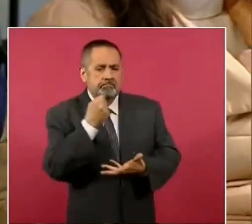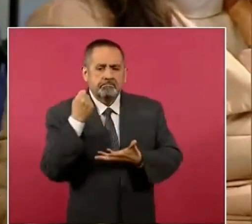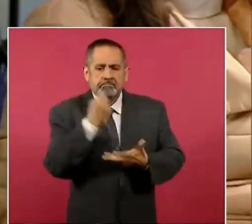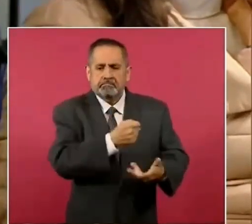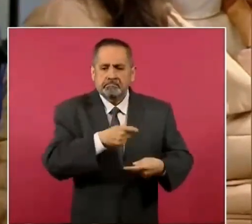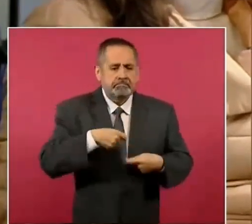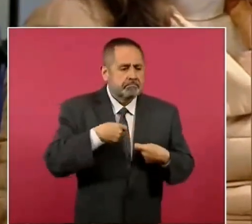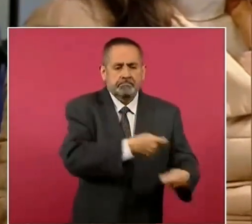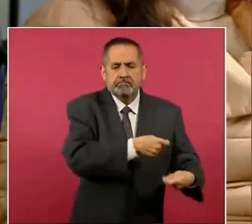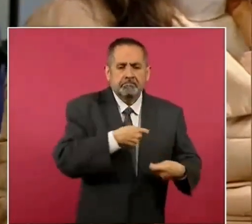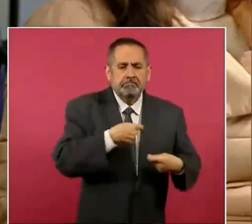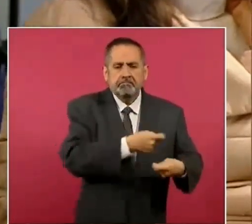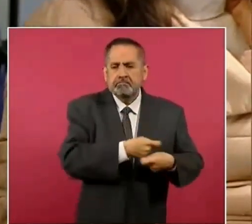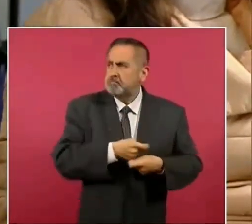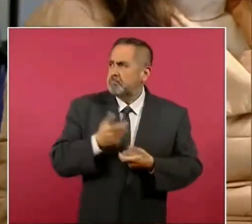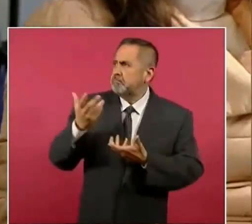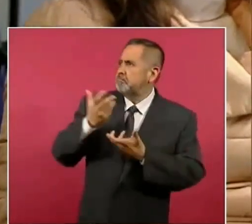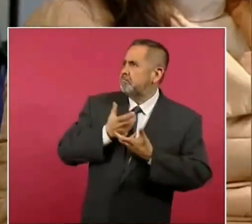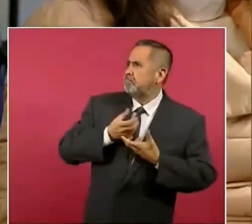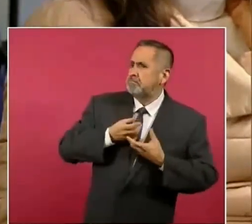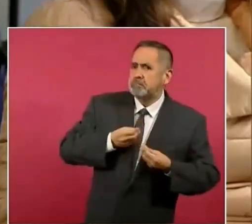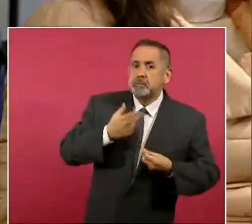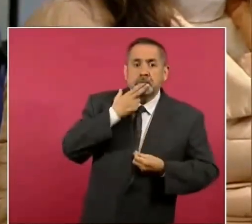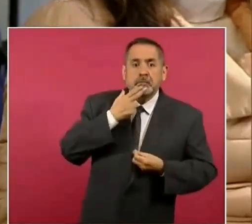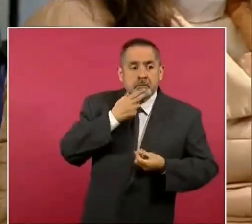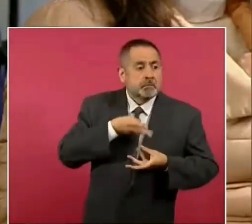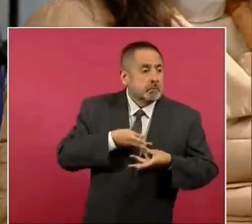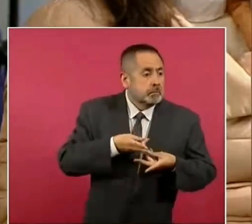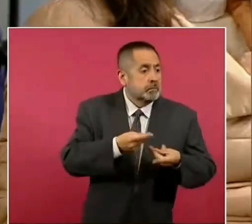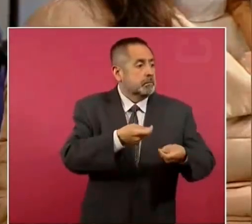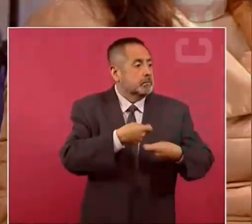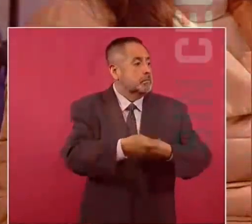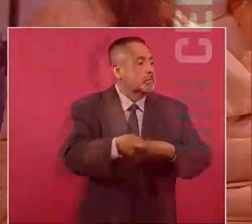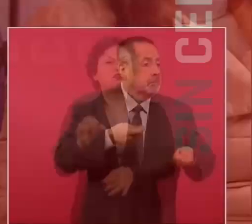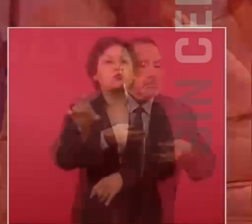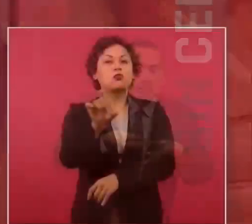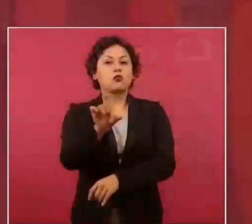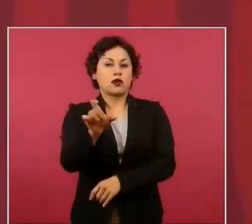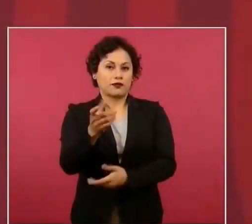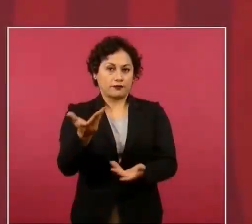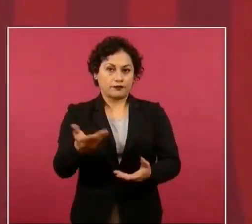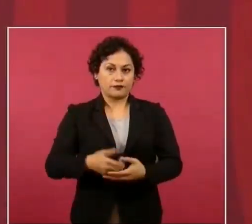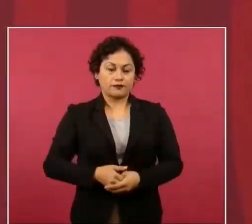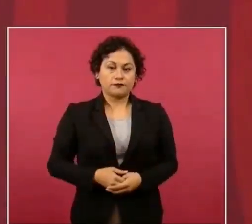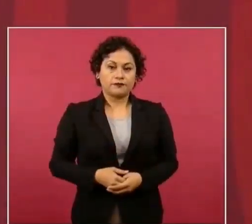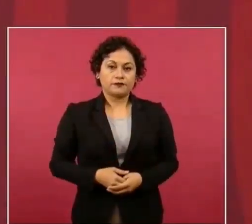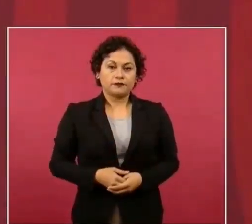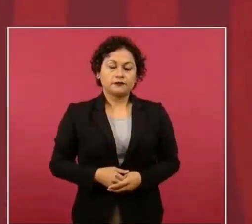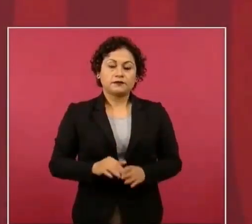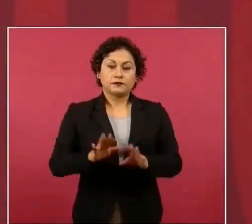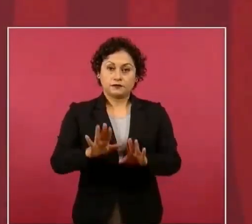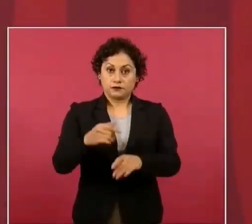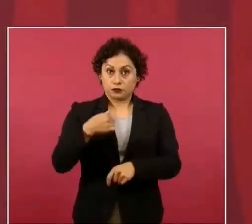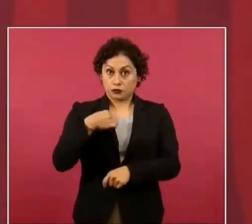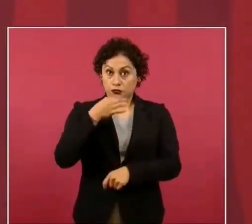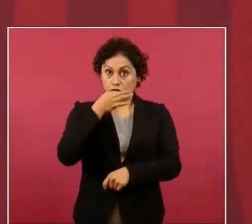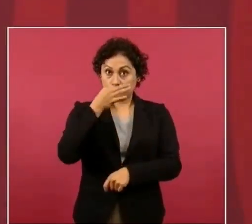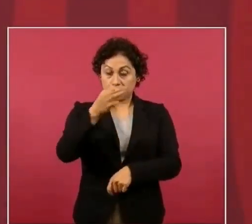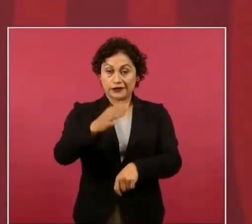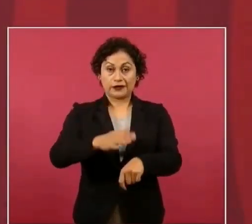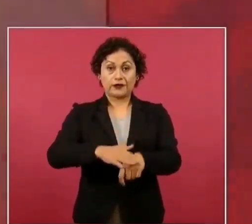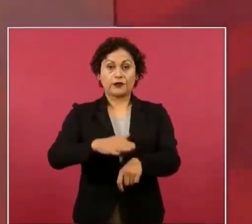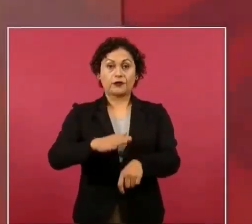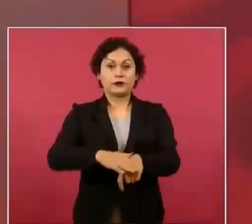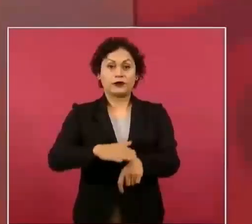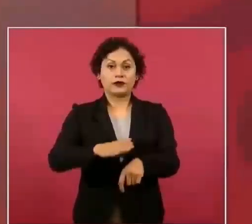comentó, pues ha sido señalada por el nuevo López Obrador por actos ilegales en administraciones pasadas y le cuestiona tanto a Del